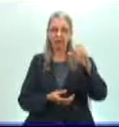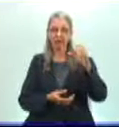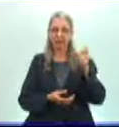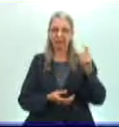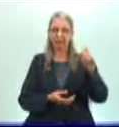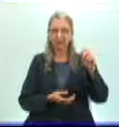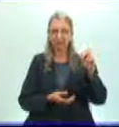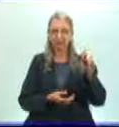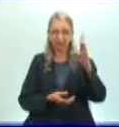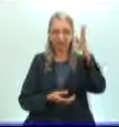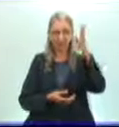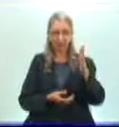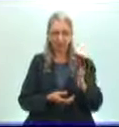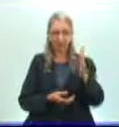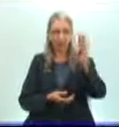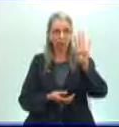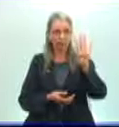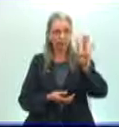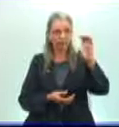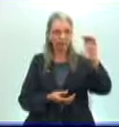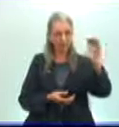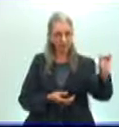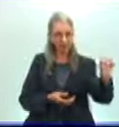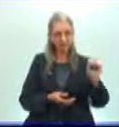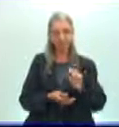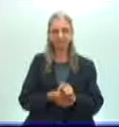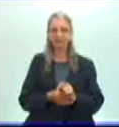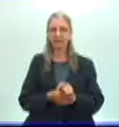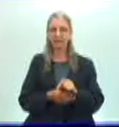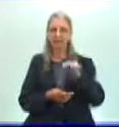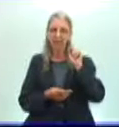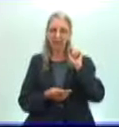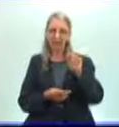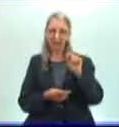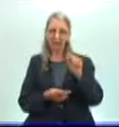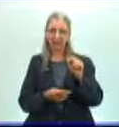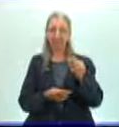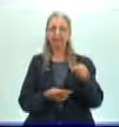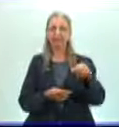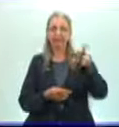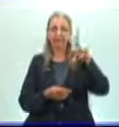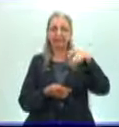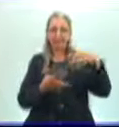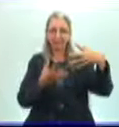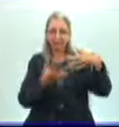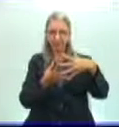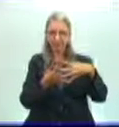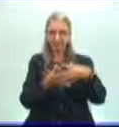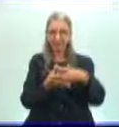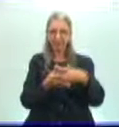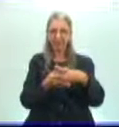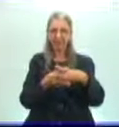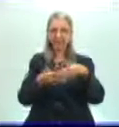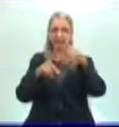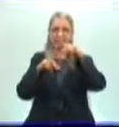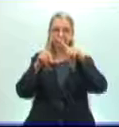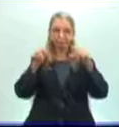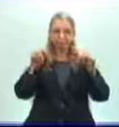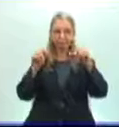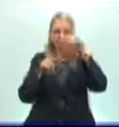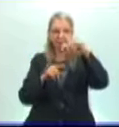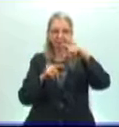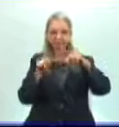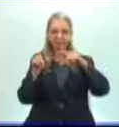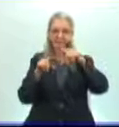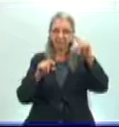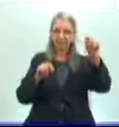recuerden, importante, que podemos aplicar en este caso las razones trigonométricas, ¿sí? Porque no siempre el triángulo tiene un ángulo de 30 grados,